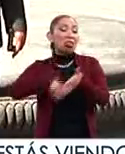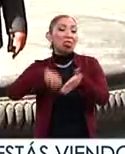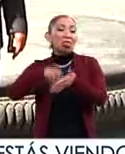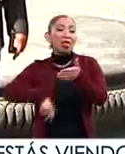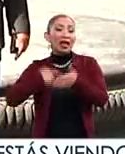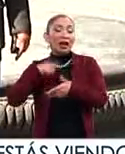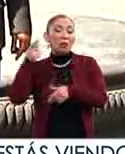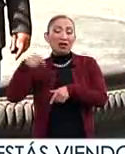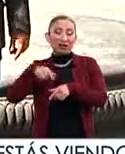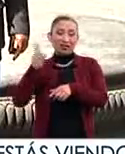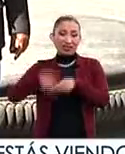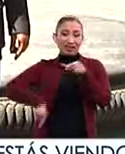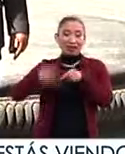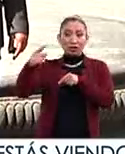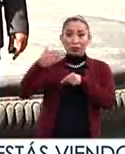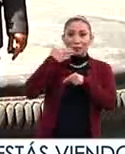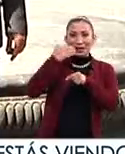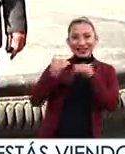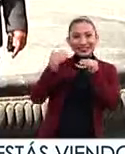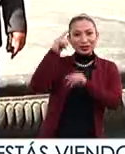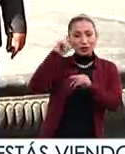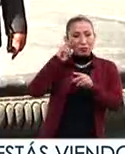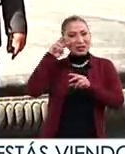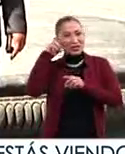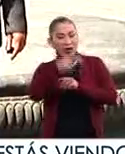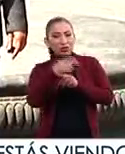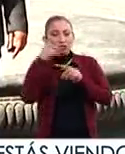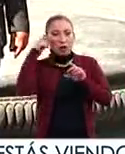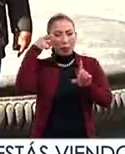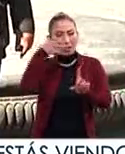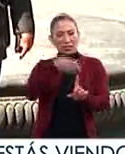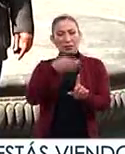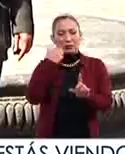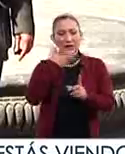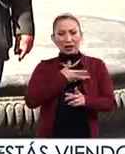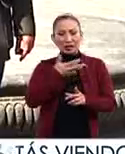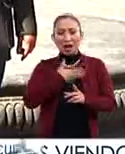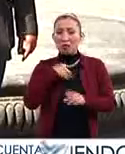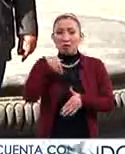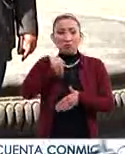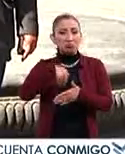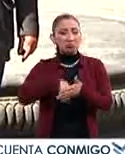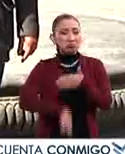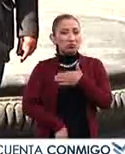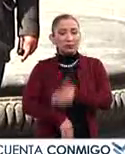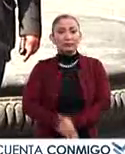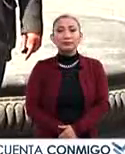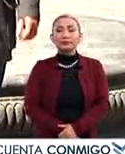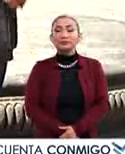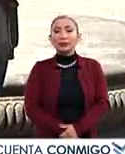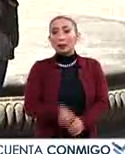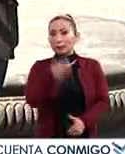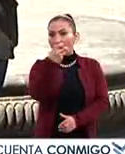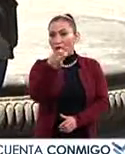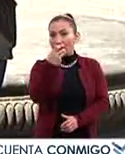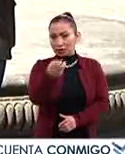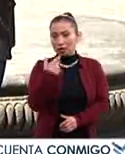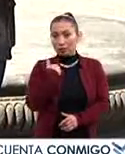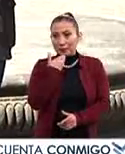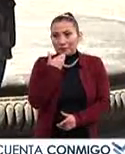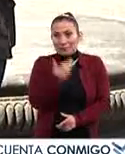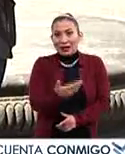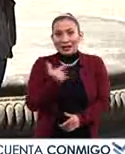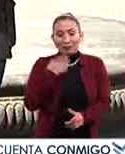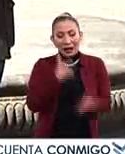a la institución, la mística, la visión y la intención para las cuales fue creada. Por ello resulta